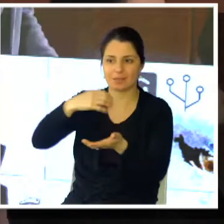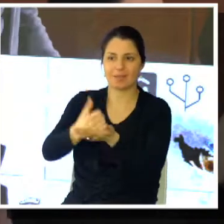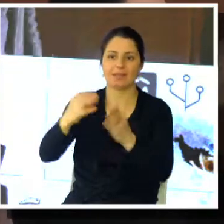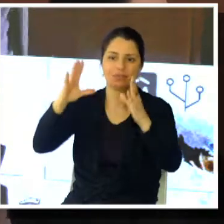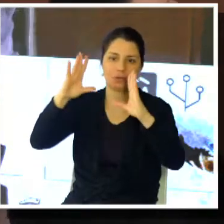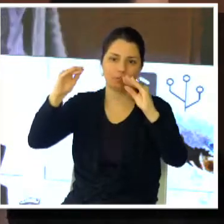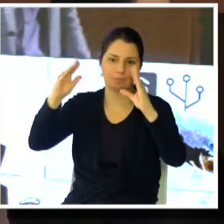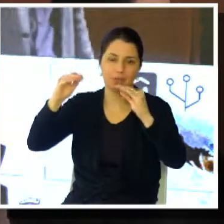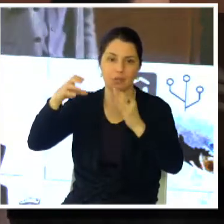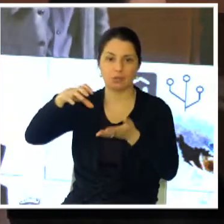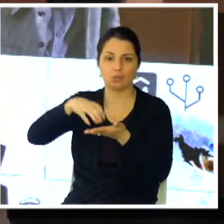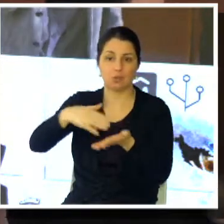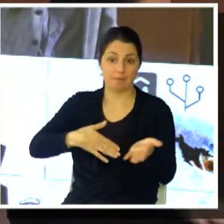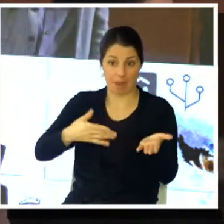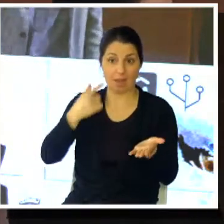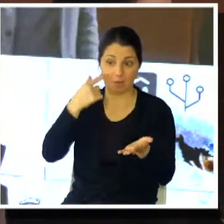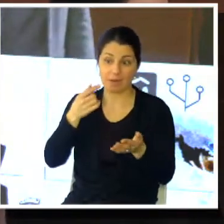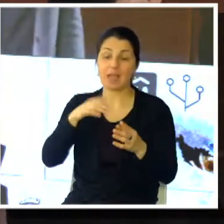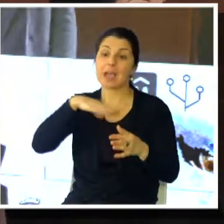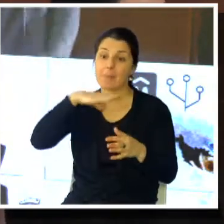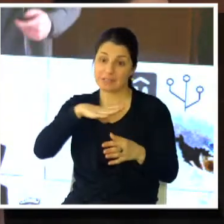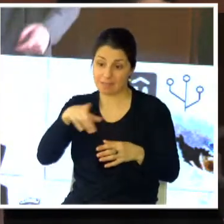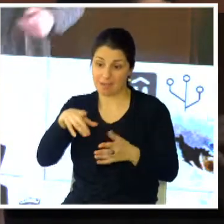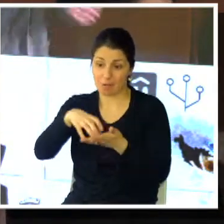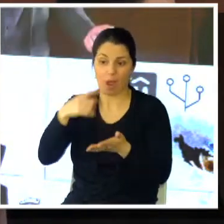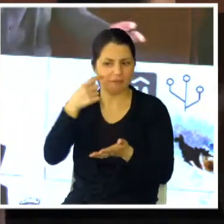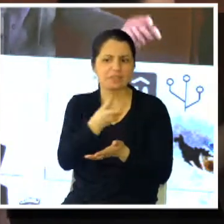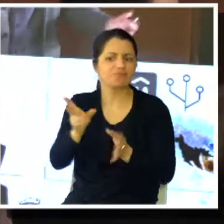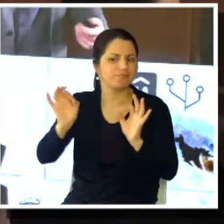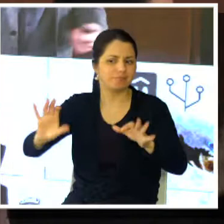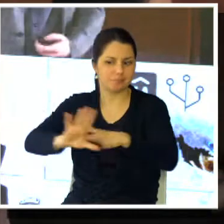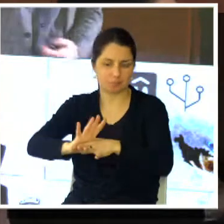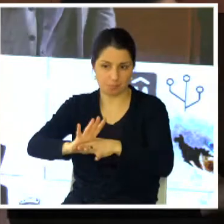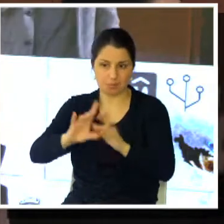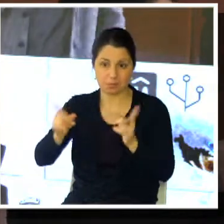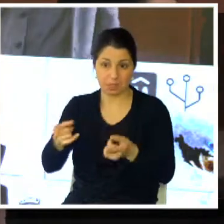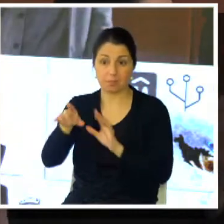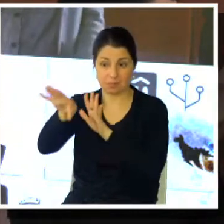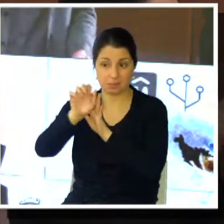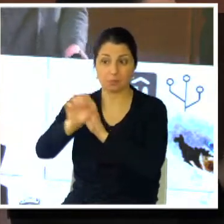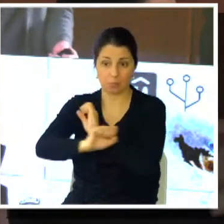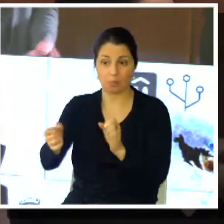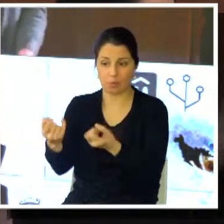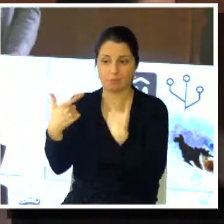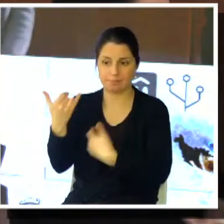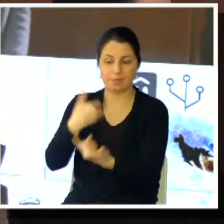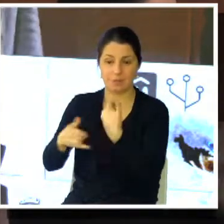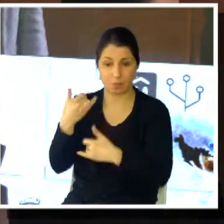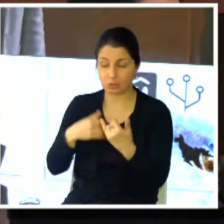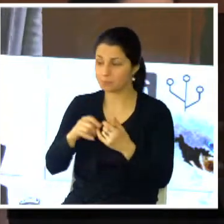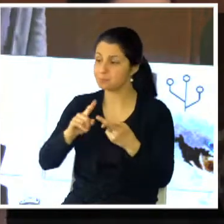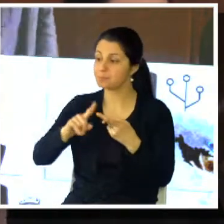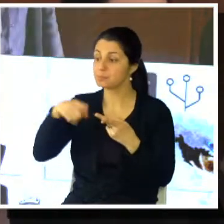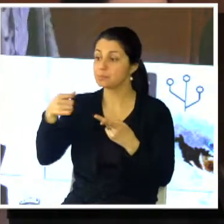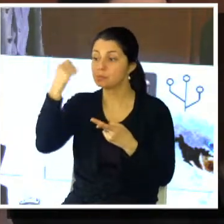una capacidad que debe respetarse, obviamente. Bueno, las redes de acceso podrían permitir eso también, tener esa información. Y lo otro grande,